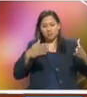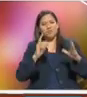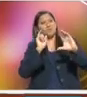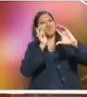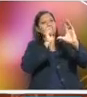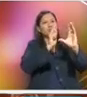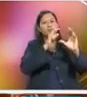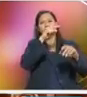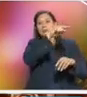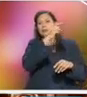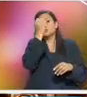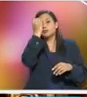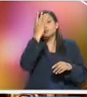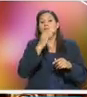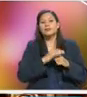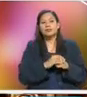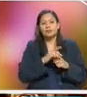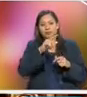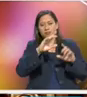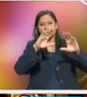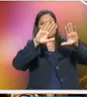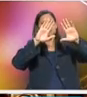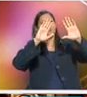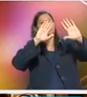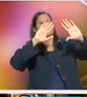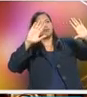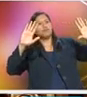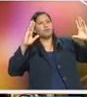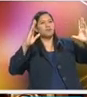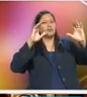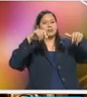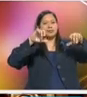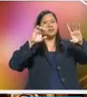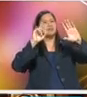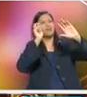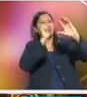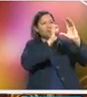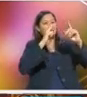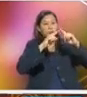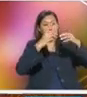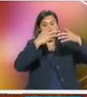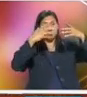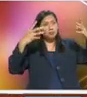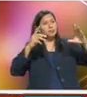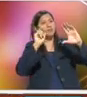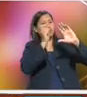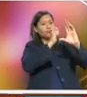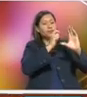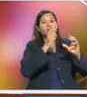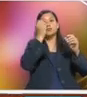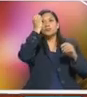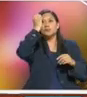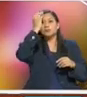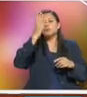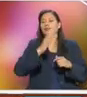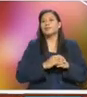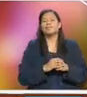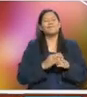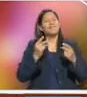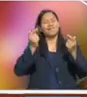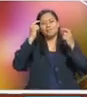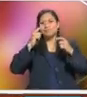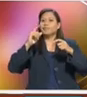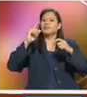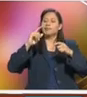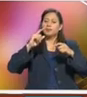acababa de construir, junto al retablo de los arcángeles en la Catedral Metropolitana. Así que salió